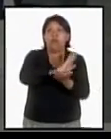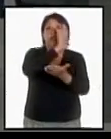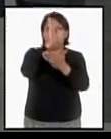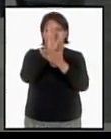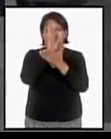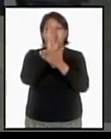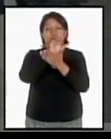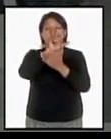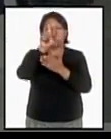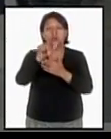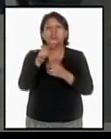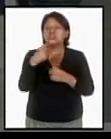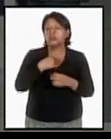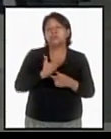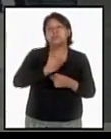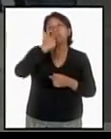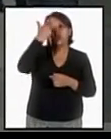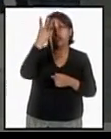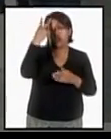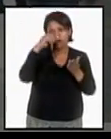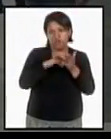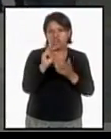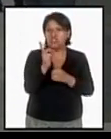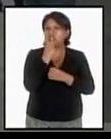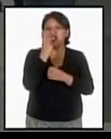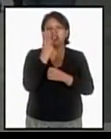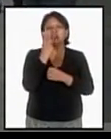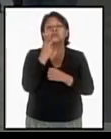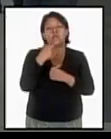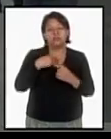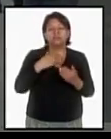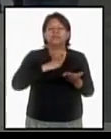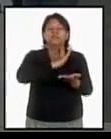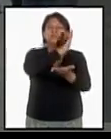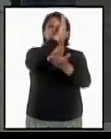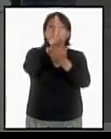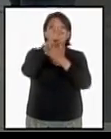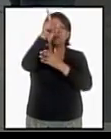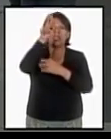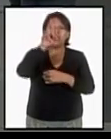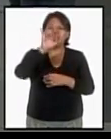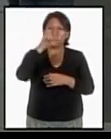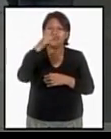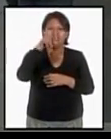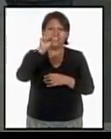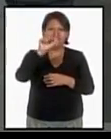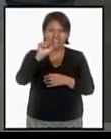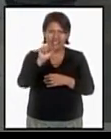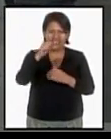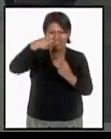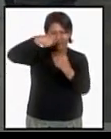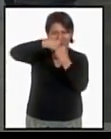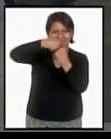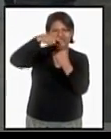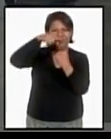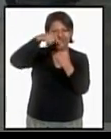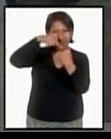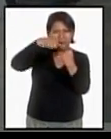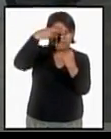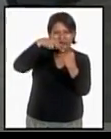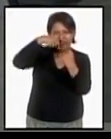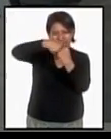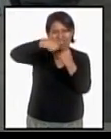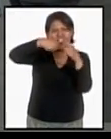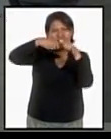di $2.000, pero no me llevaron hasta la frontera Reynosa, la frontera de México con Texas, y allá